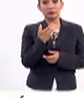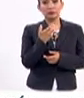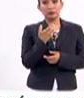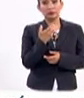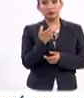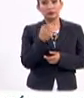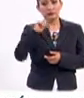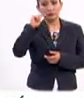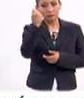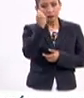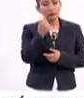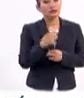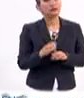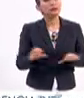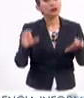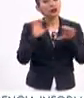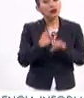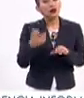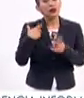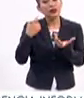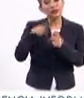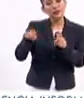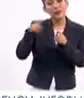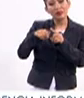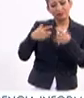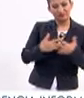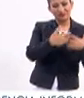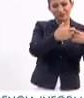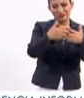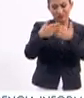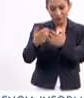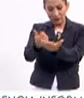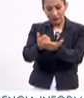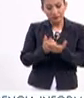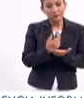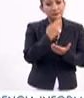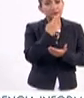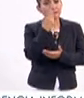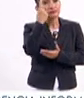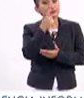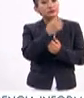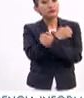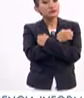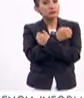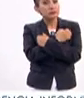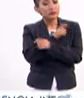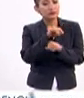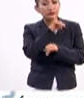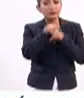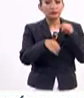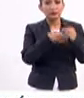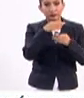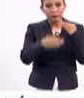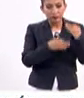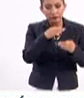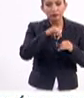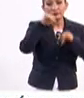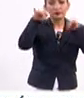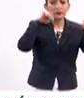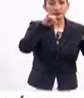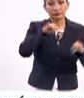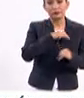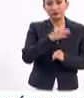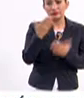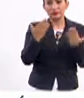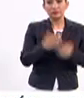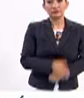la tecnología y los nuevos recursos de la tecnología se sirvan para que la educación llegue a todos y todos